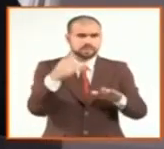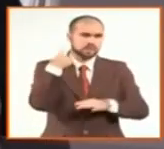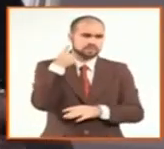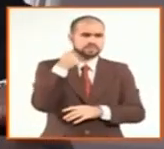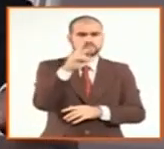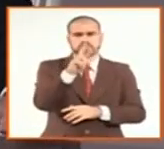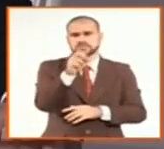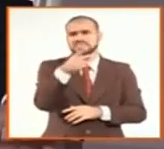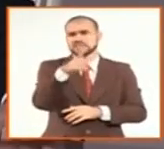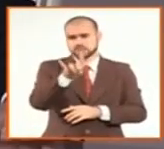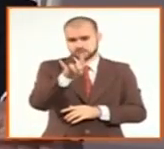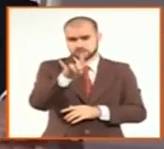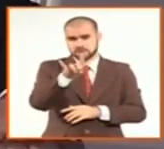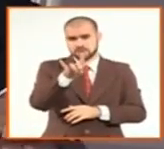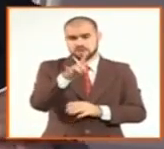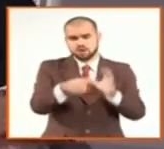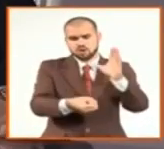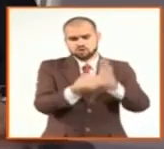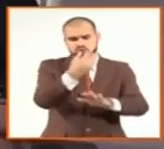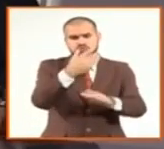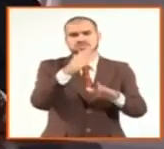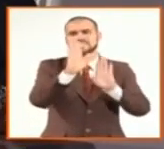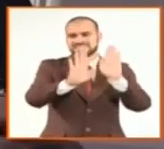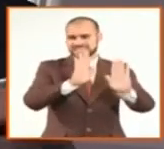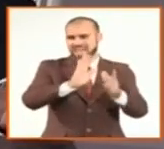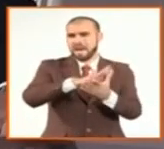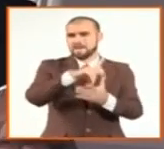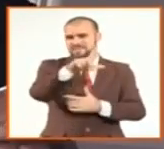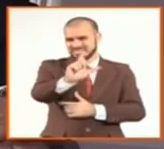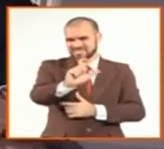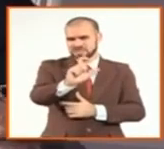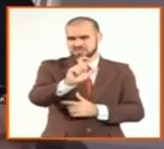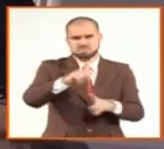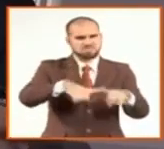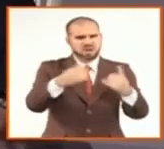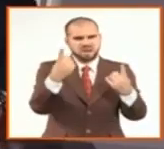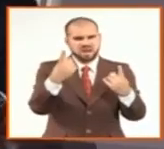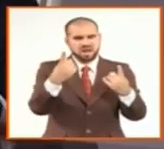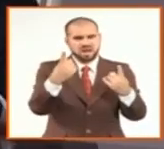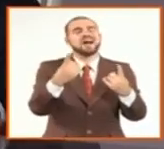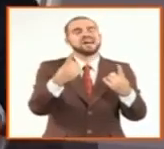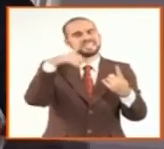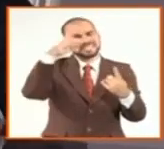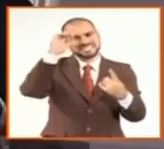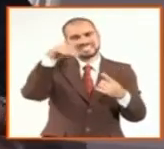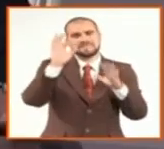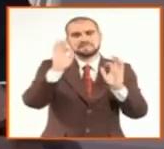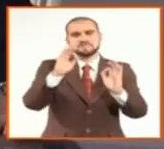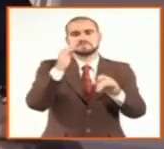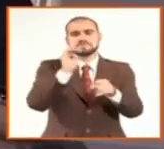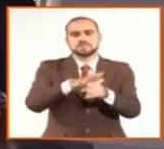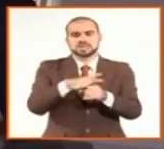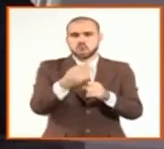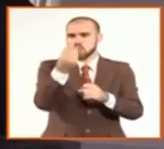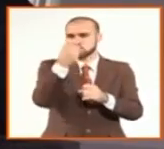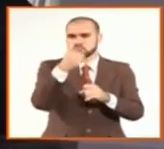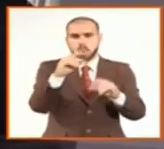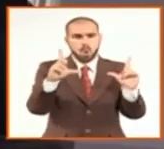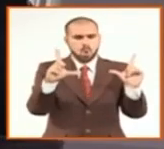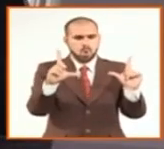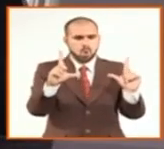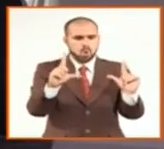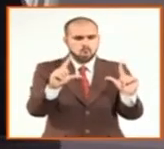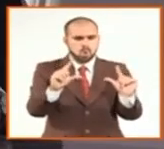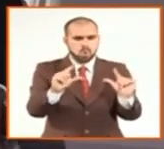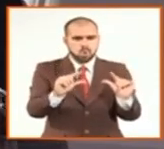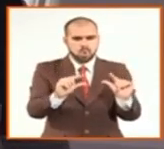2019, viene una gradual pérdida de oferta, disminución de oferta de los productos en